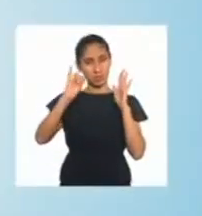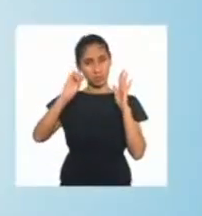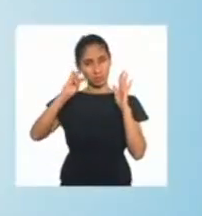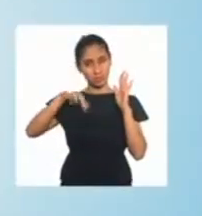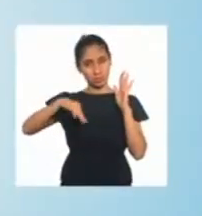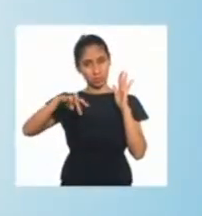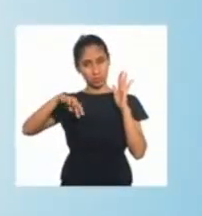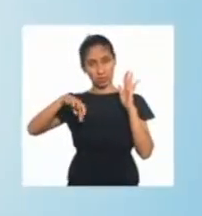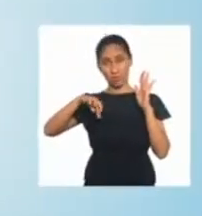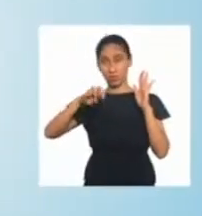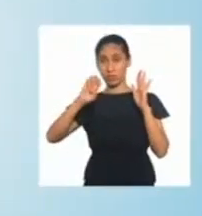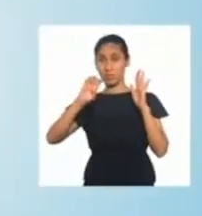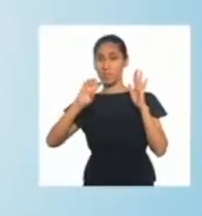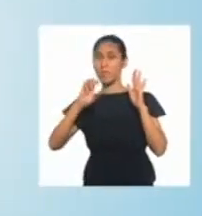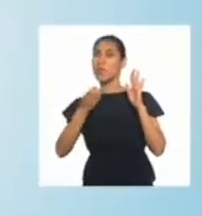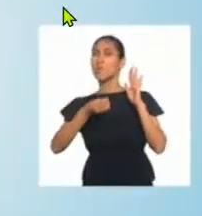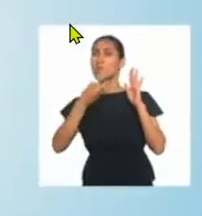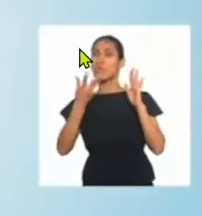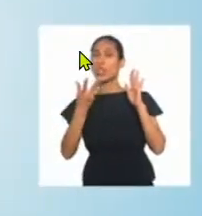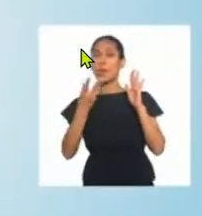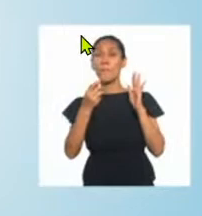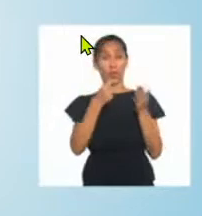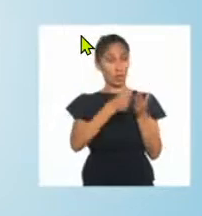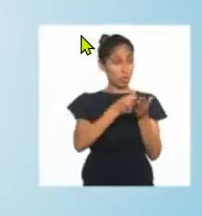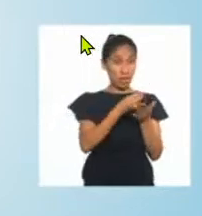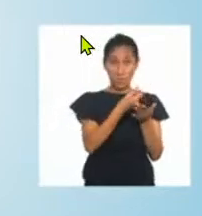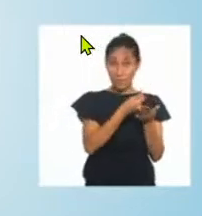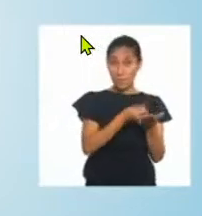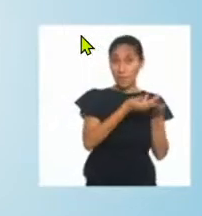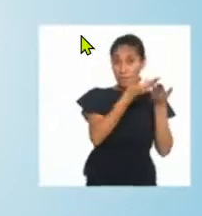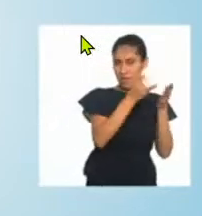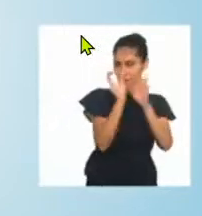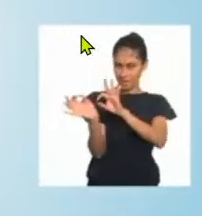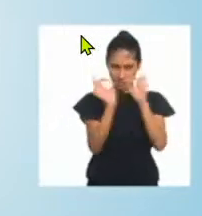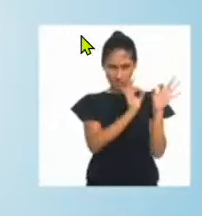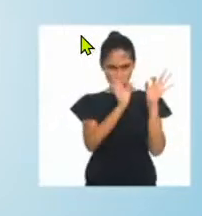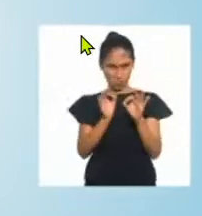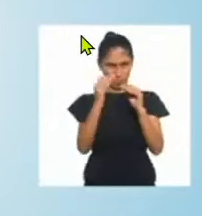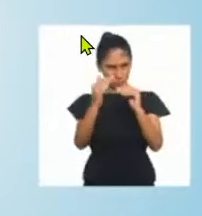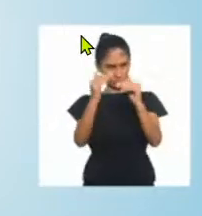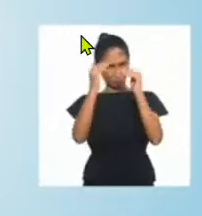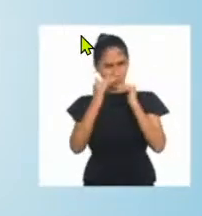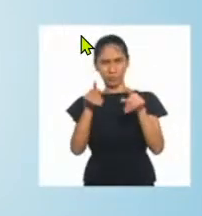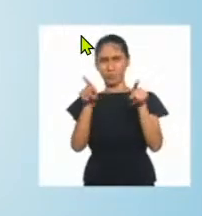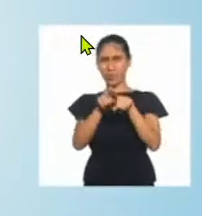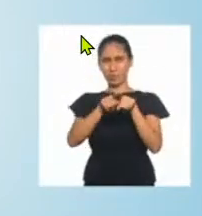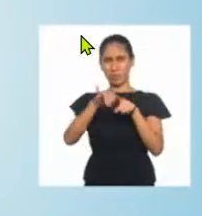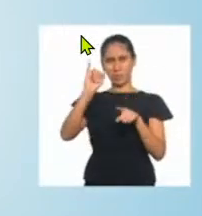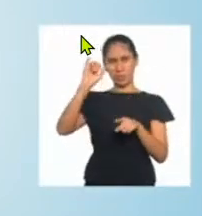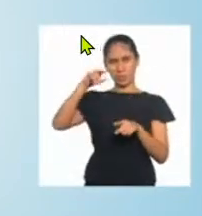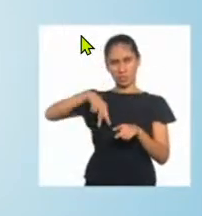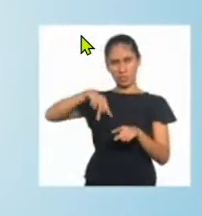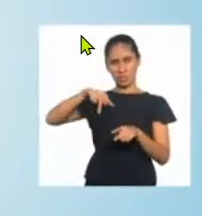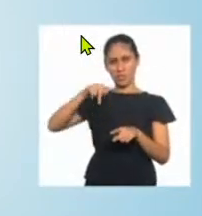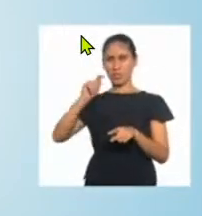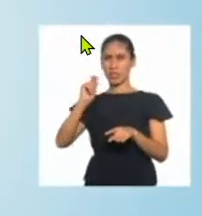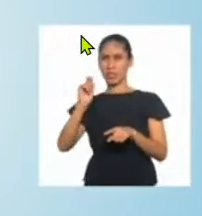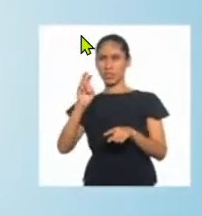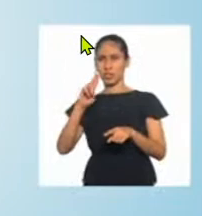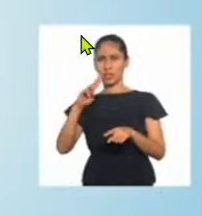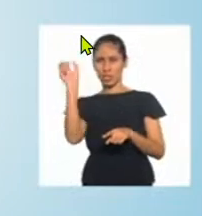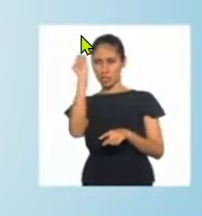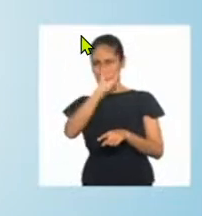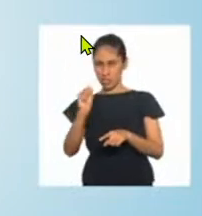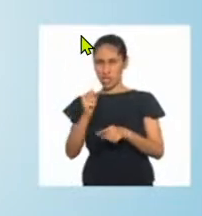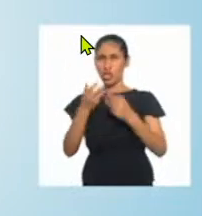que lo produce siempre es el mismo. La cantidad del interés es el resultado